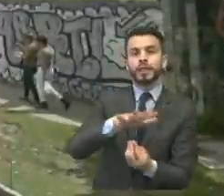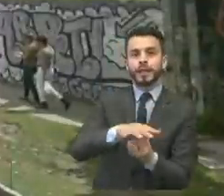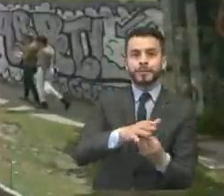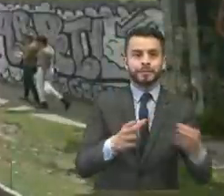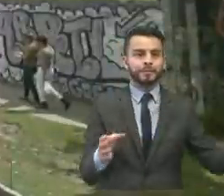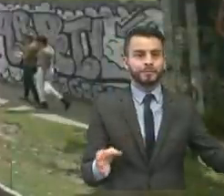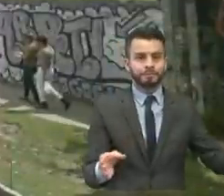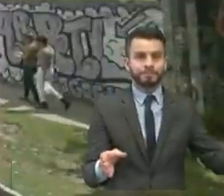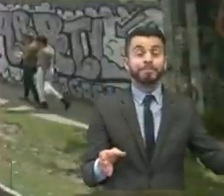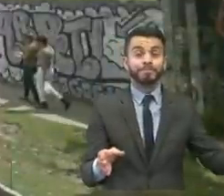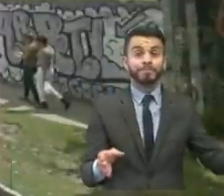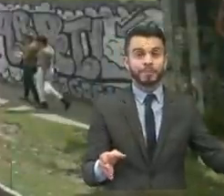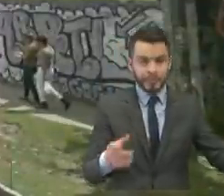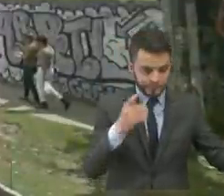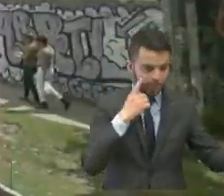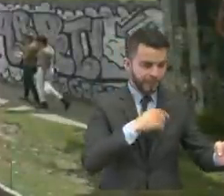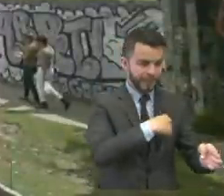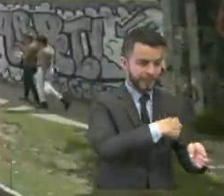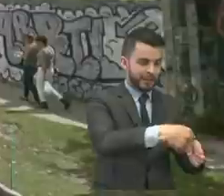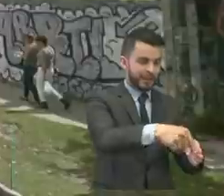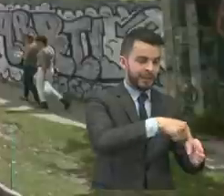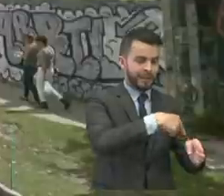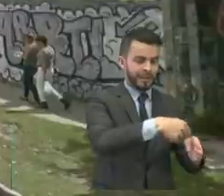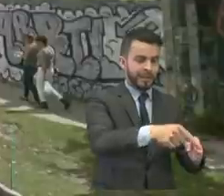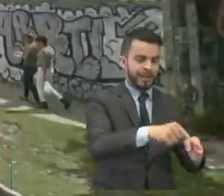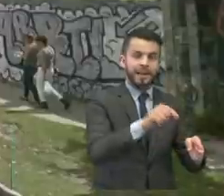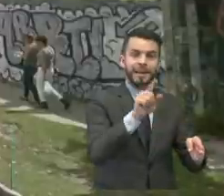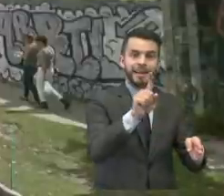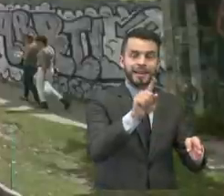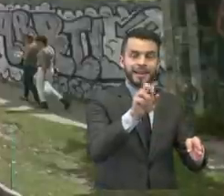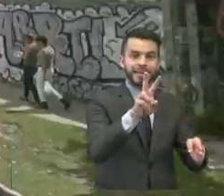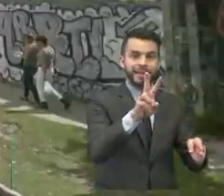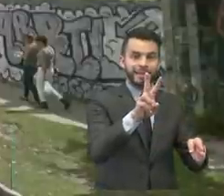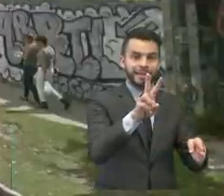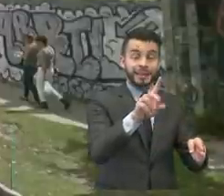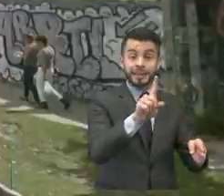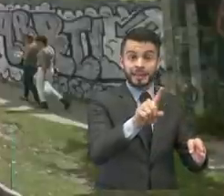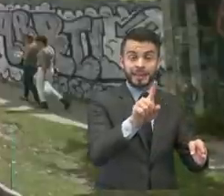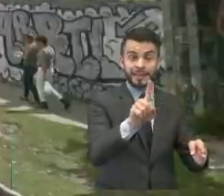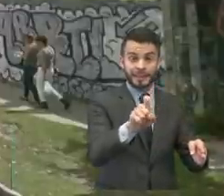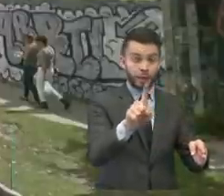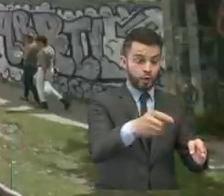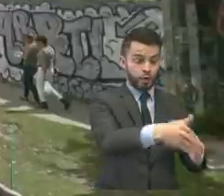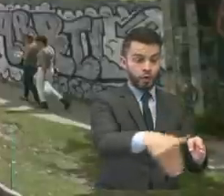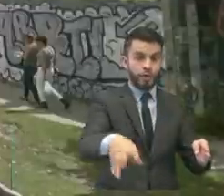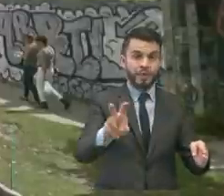Este es el punto de la calle 161 con séptima hoy. Así se ve hoy.